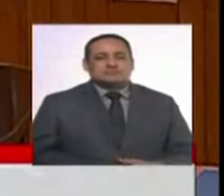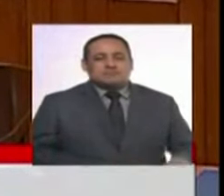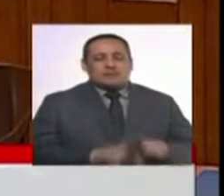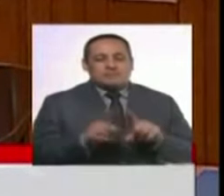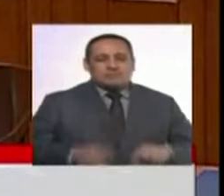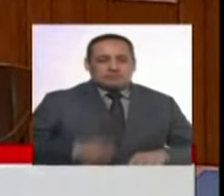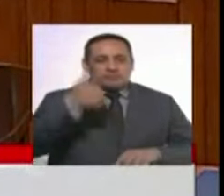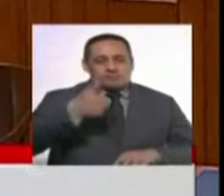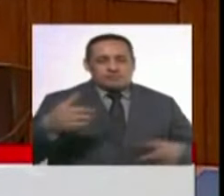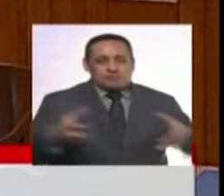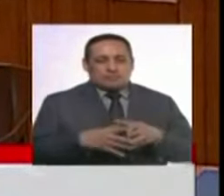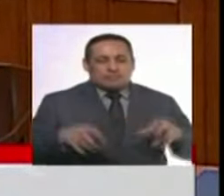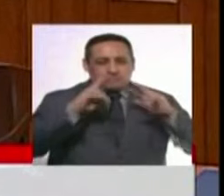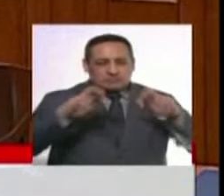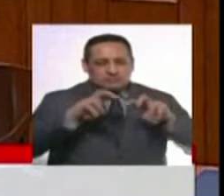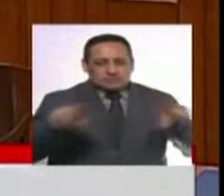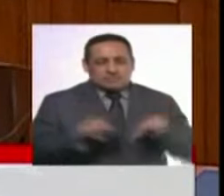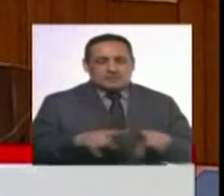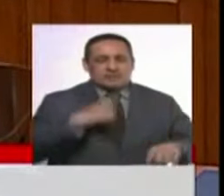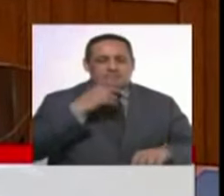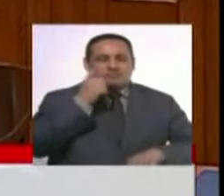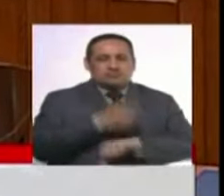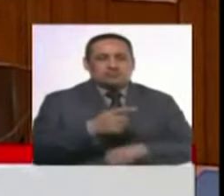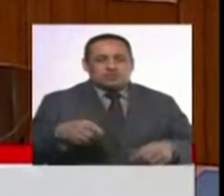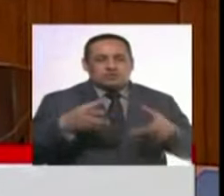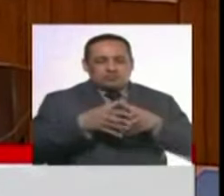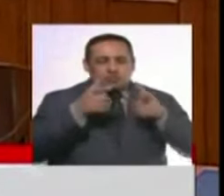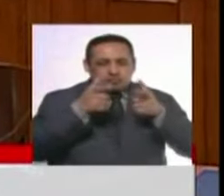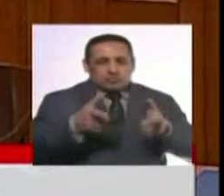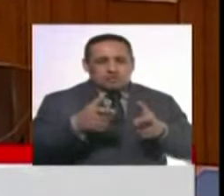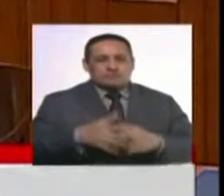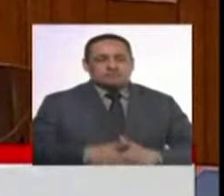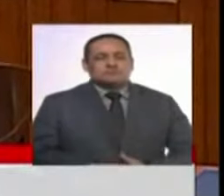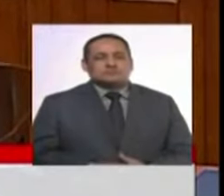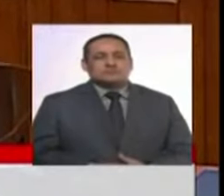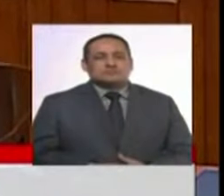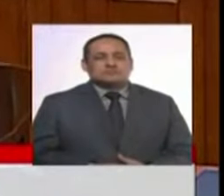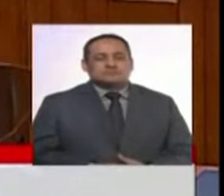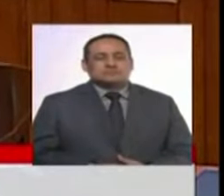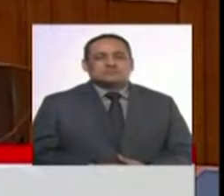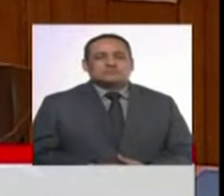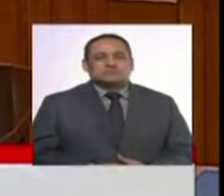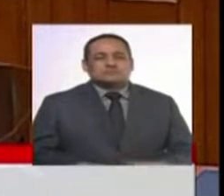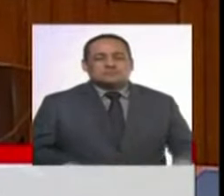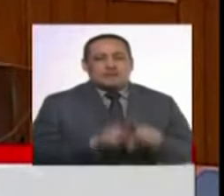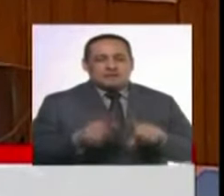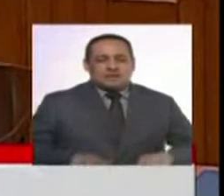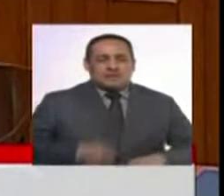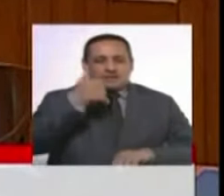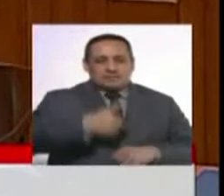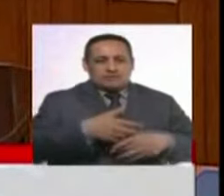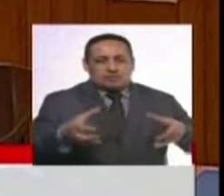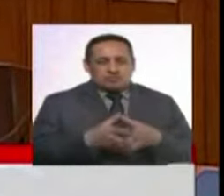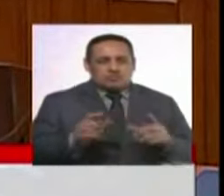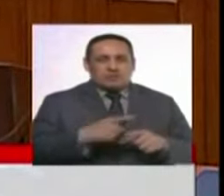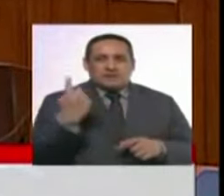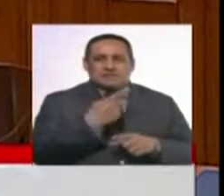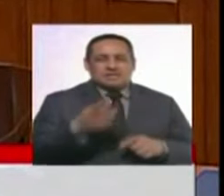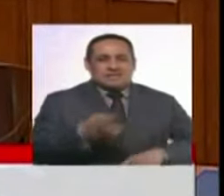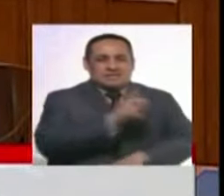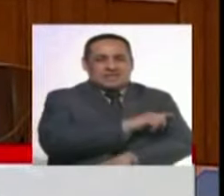fue jefe de la división de investigación de delitos contra la seguridad de estado fue jefe de la Macro región